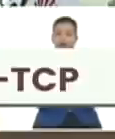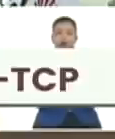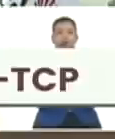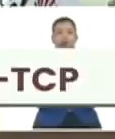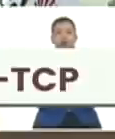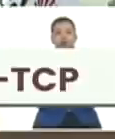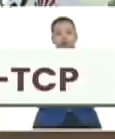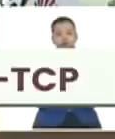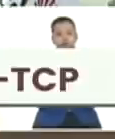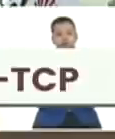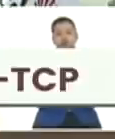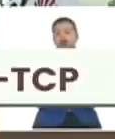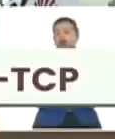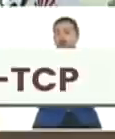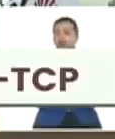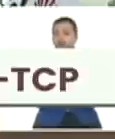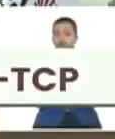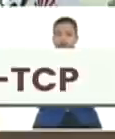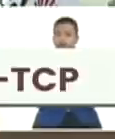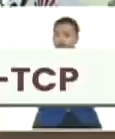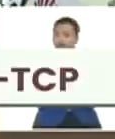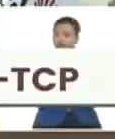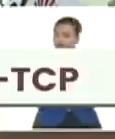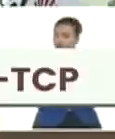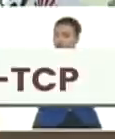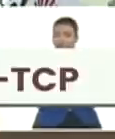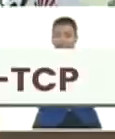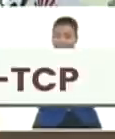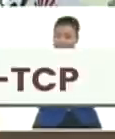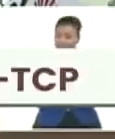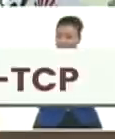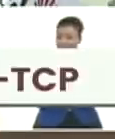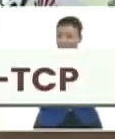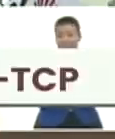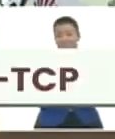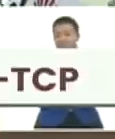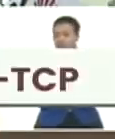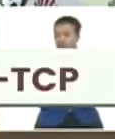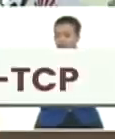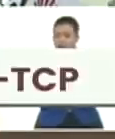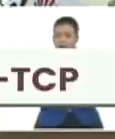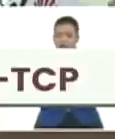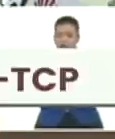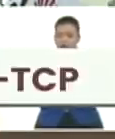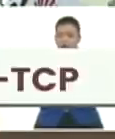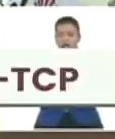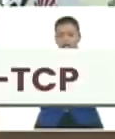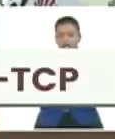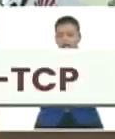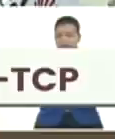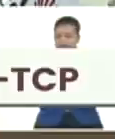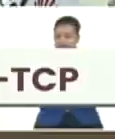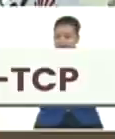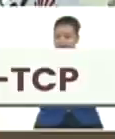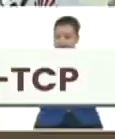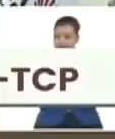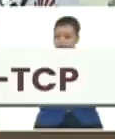los multifacéticos y complejos desafíos globales a través de una acción